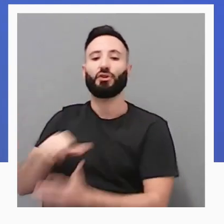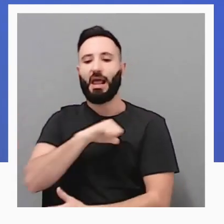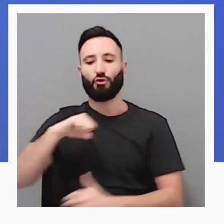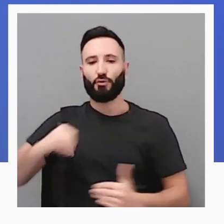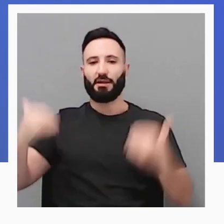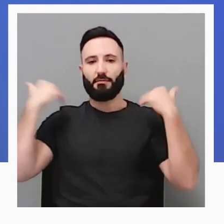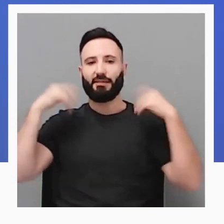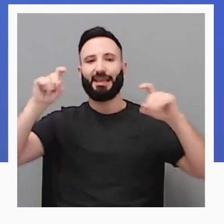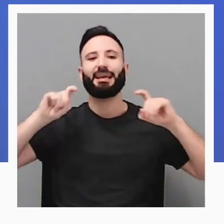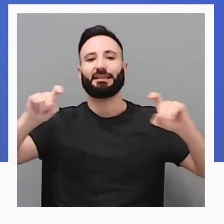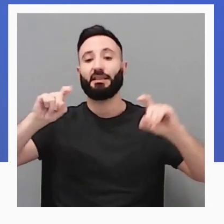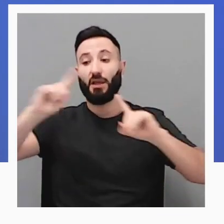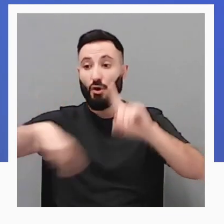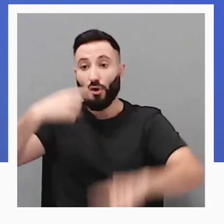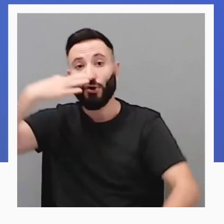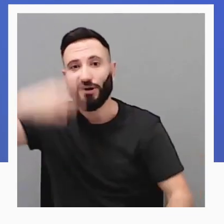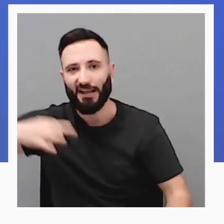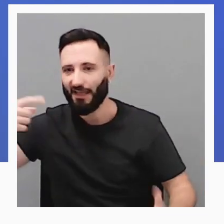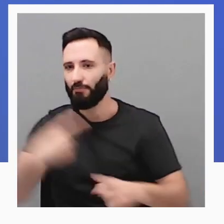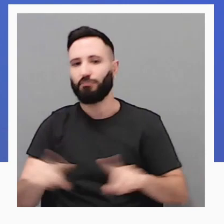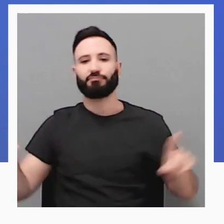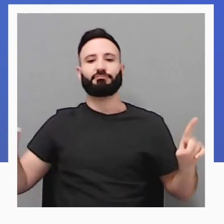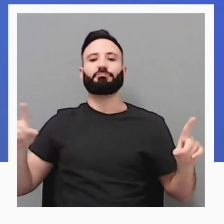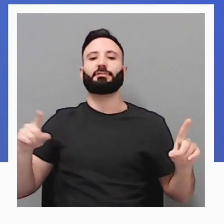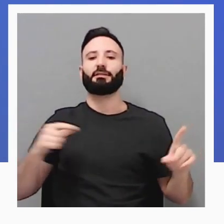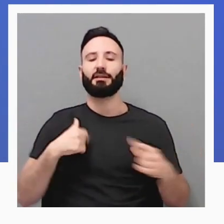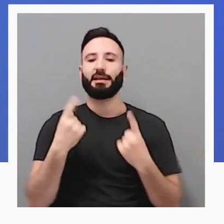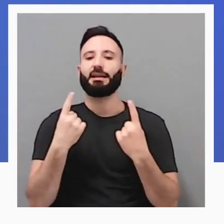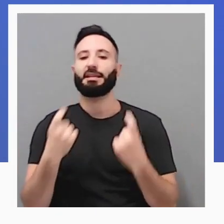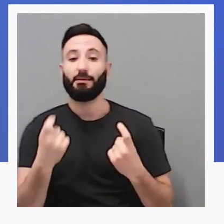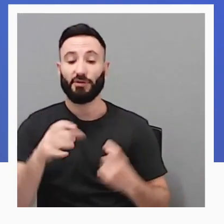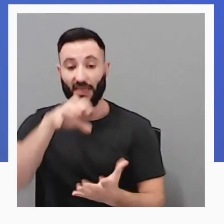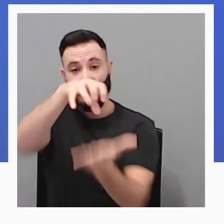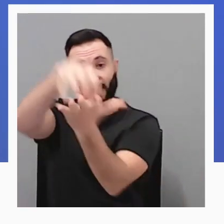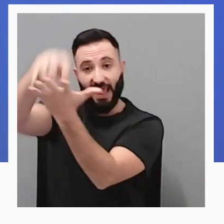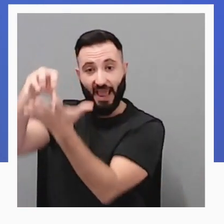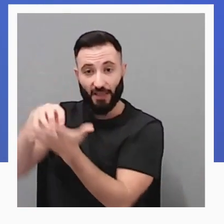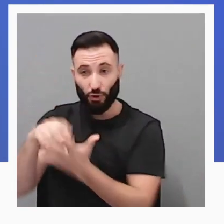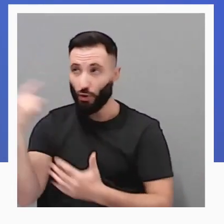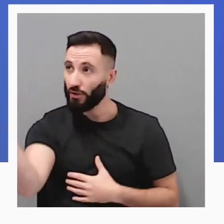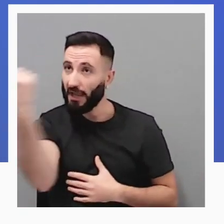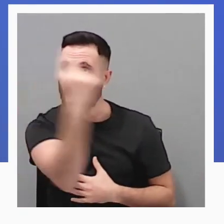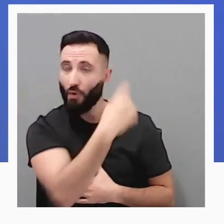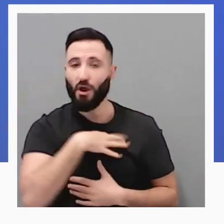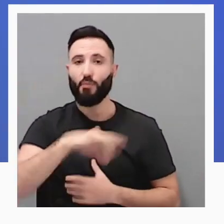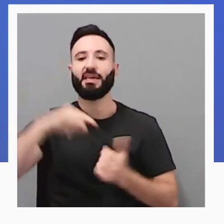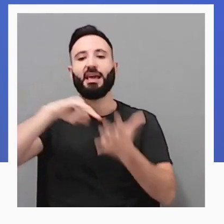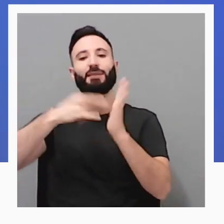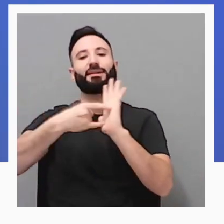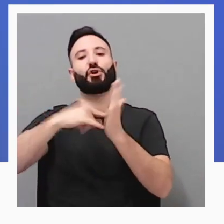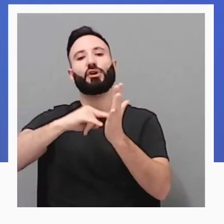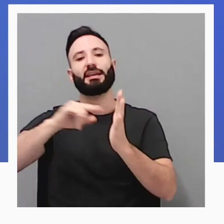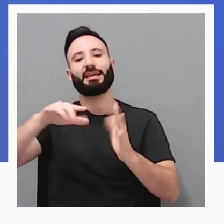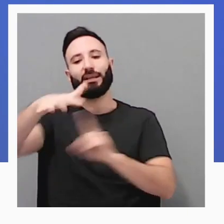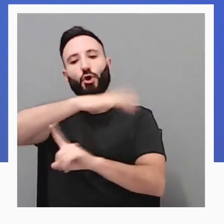en la realidad esto no es así. Necesitamos que cada centro educativo pueda elegir las metodologías que más se adaptan al